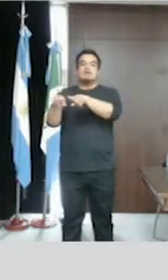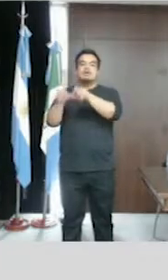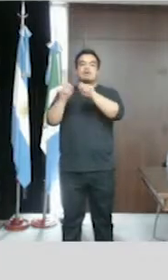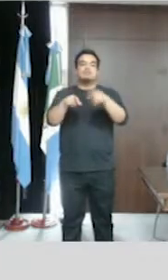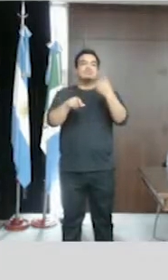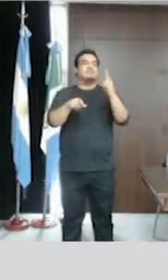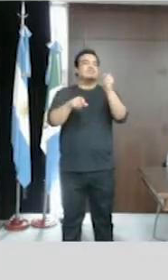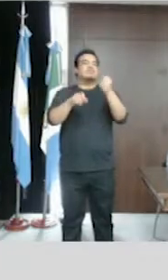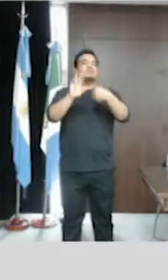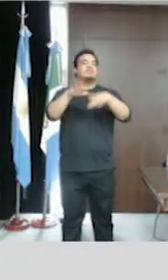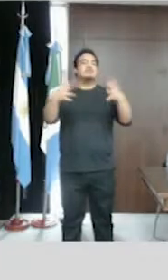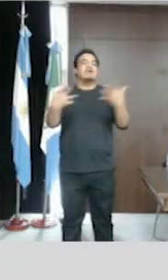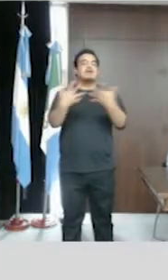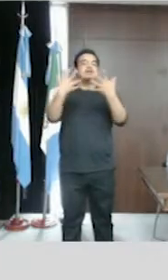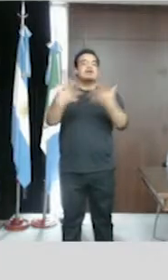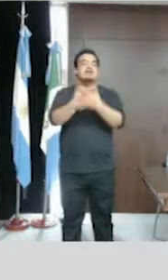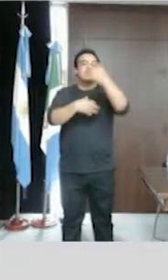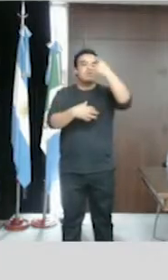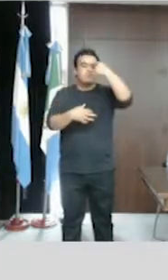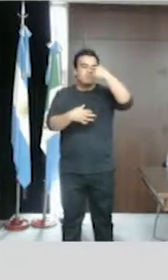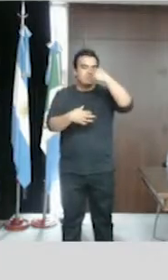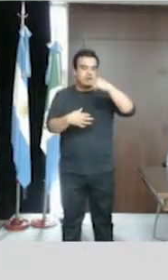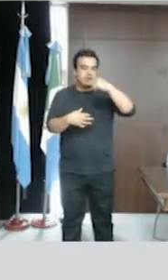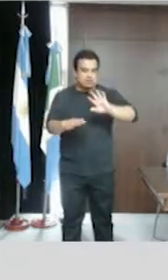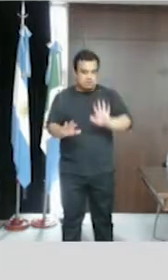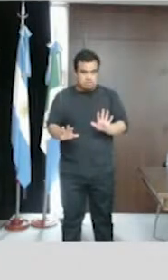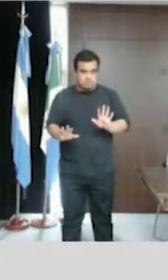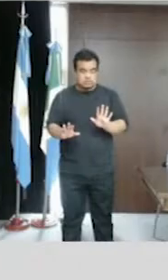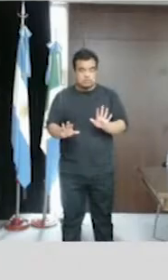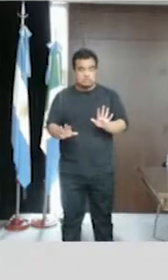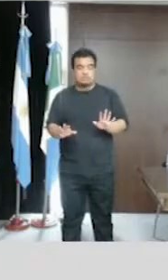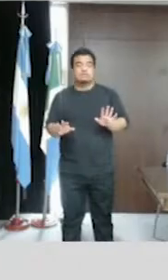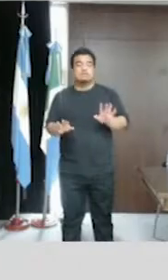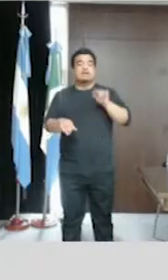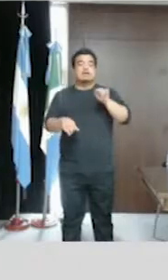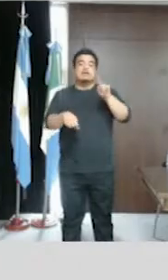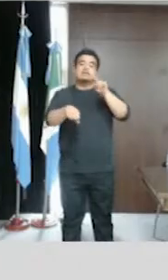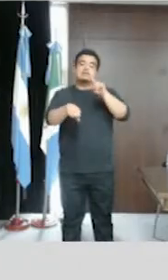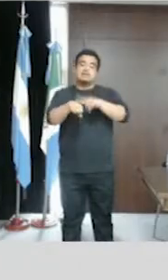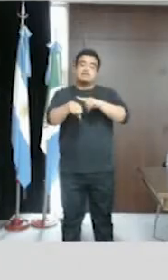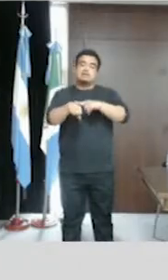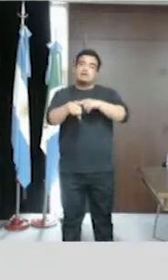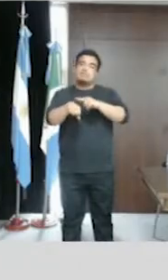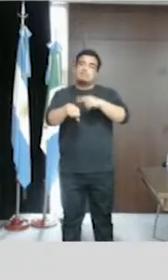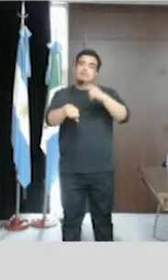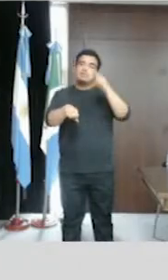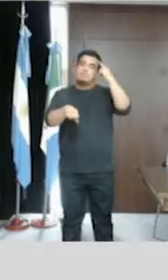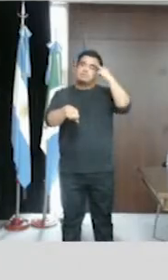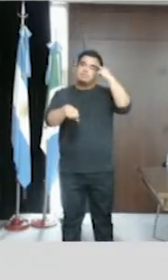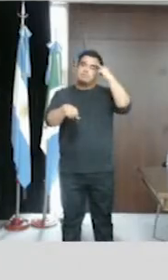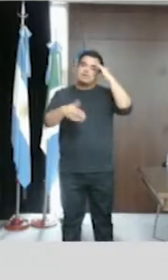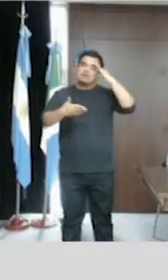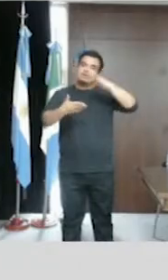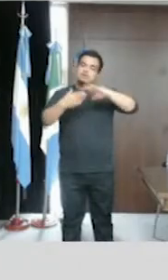sus días. Es como que nos tomamos el tiempo para nosotros mismos y para recordar lo que realmente